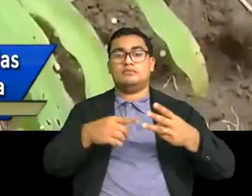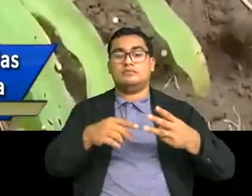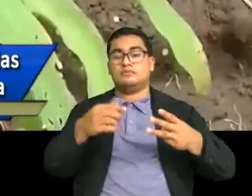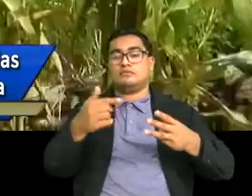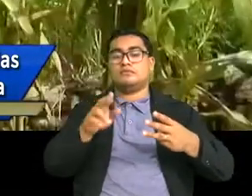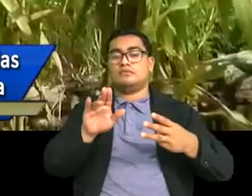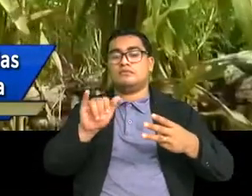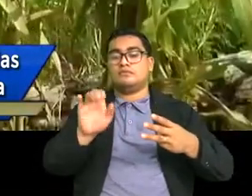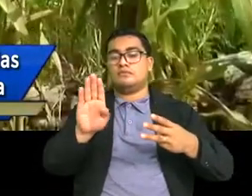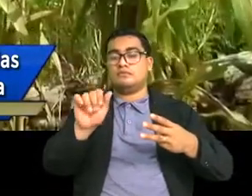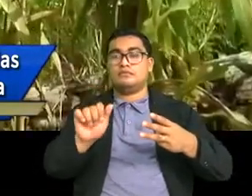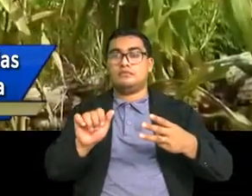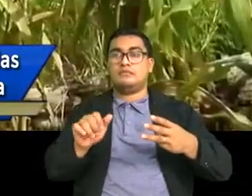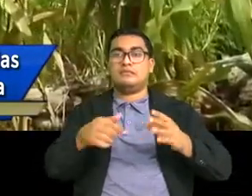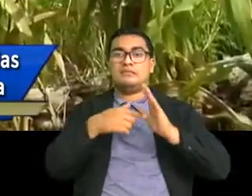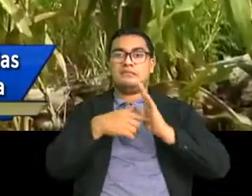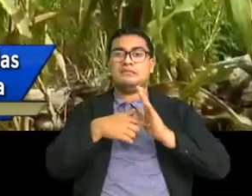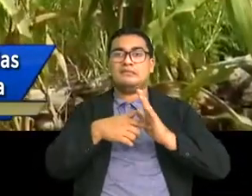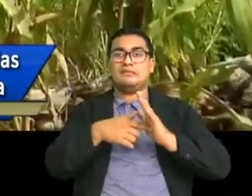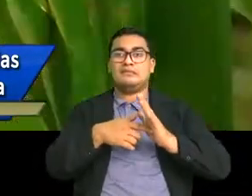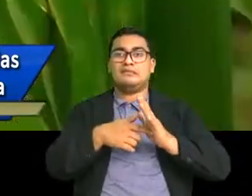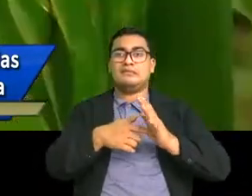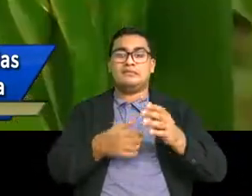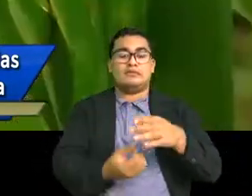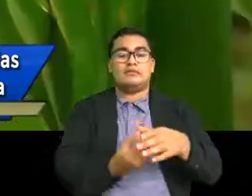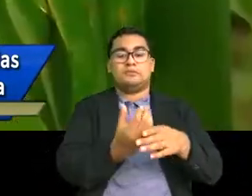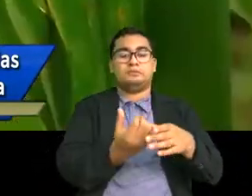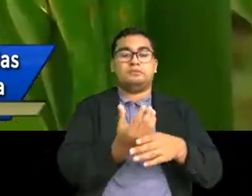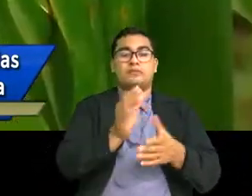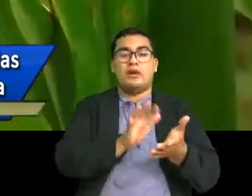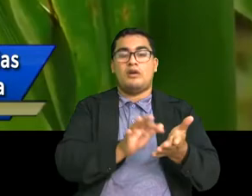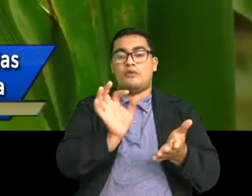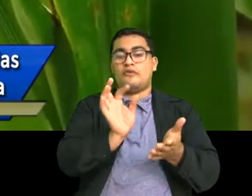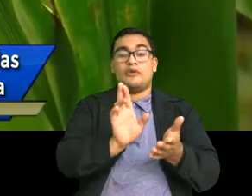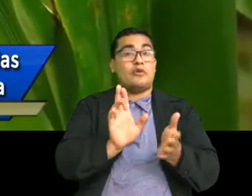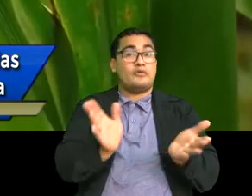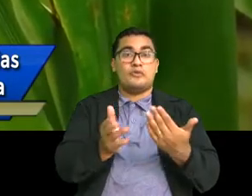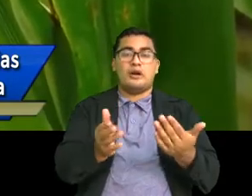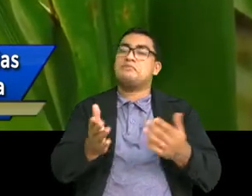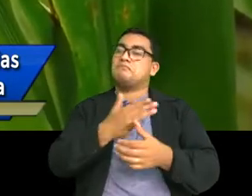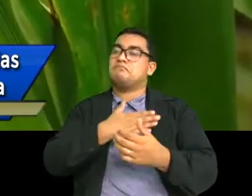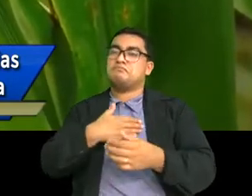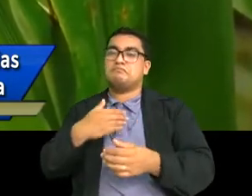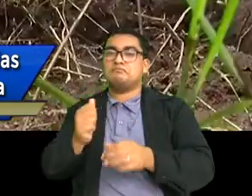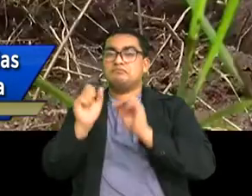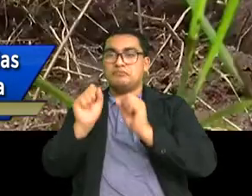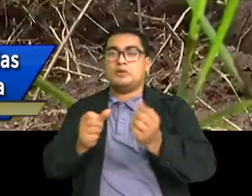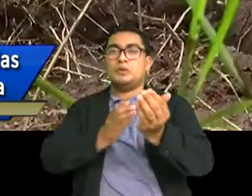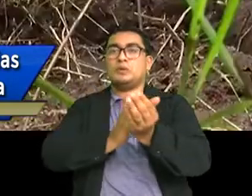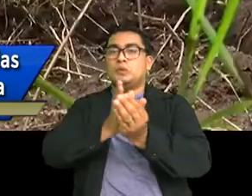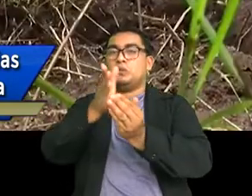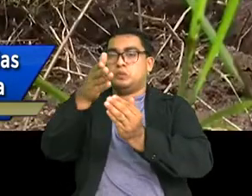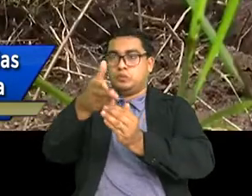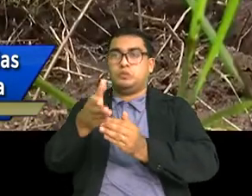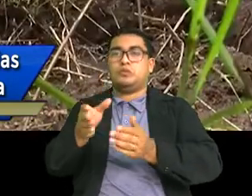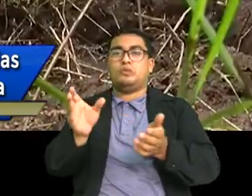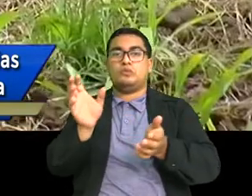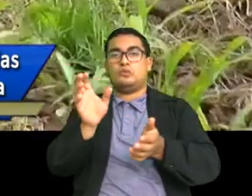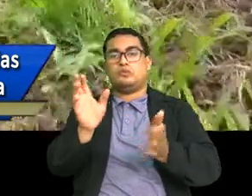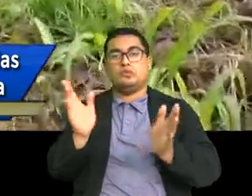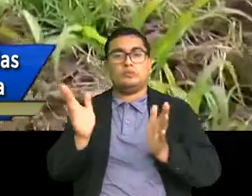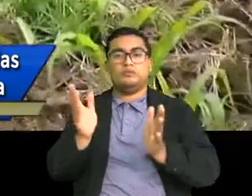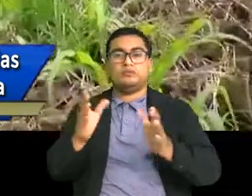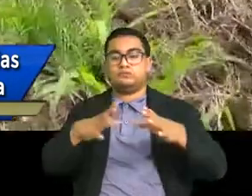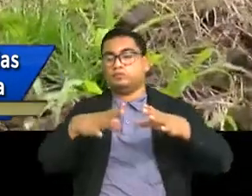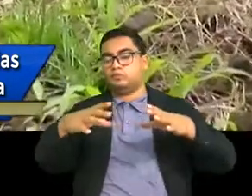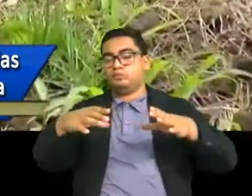cuando no tenemos la cosecha de granos tenemos la cosecha de estos otros cultivos y esto pues viene un poco de dinamizar la economía de